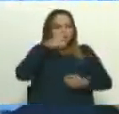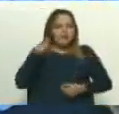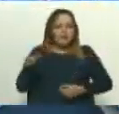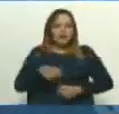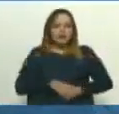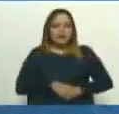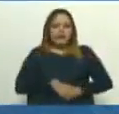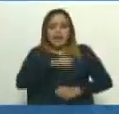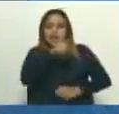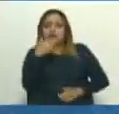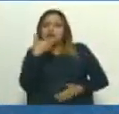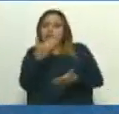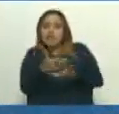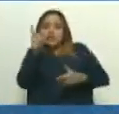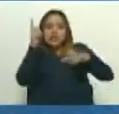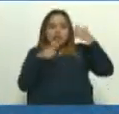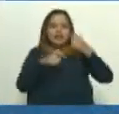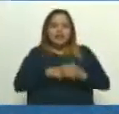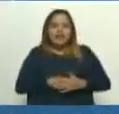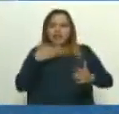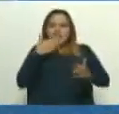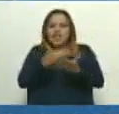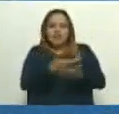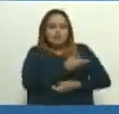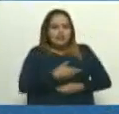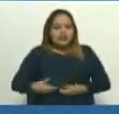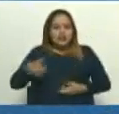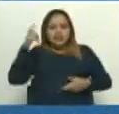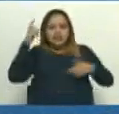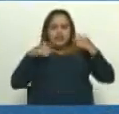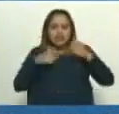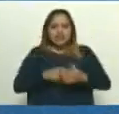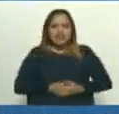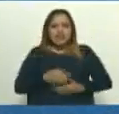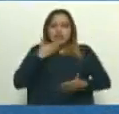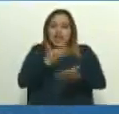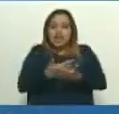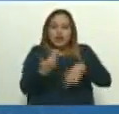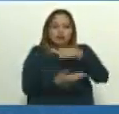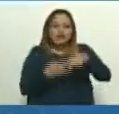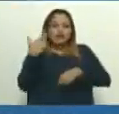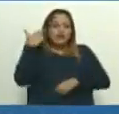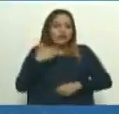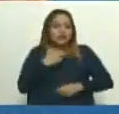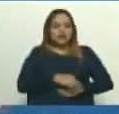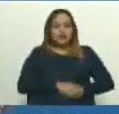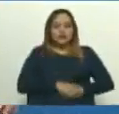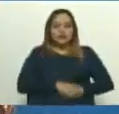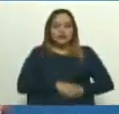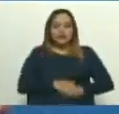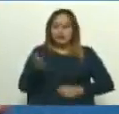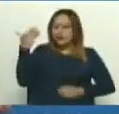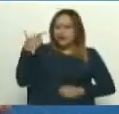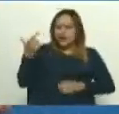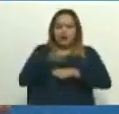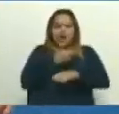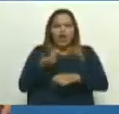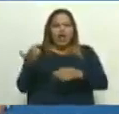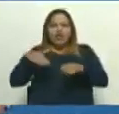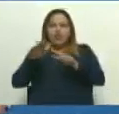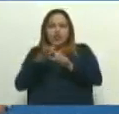Fue gracias a Chávez. Gracias, comandante Chávez. Gracias, Revolución Bolivariana. En la Cuarta República, ¿dónde iban los